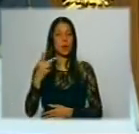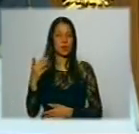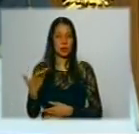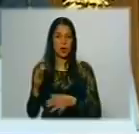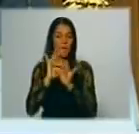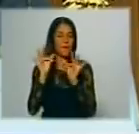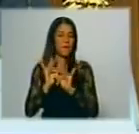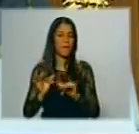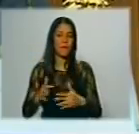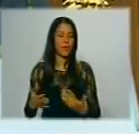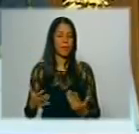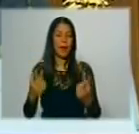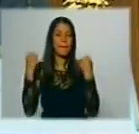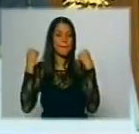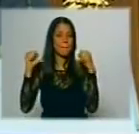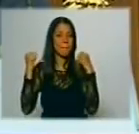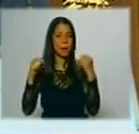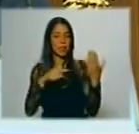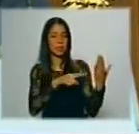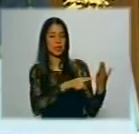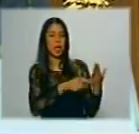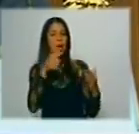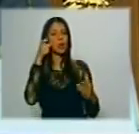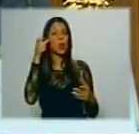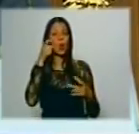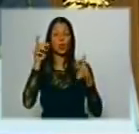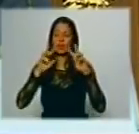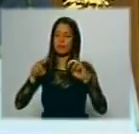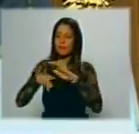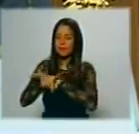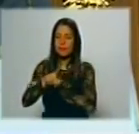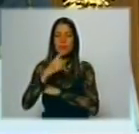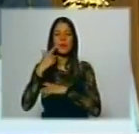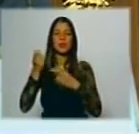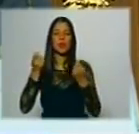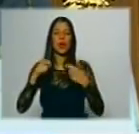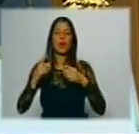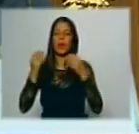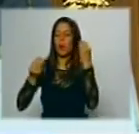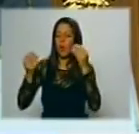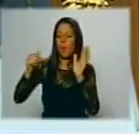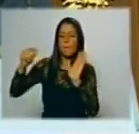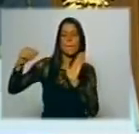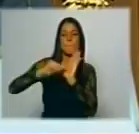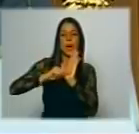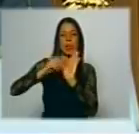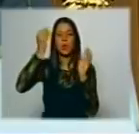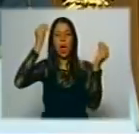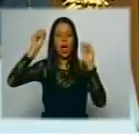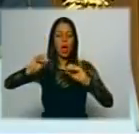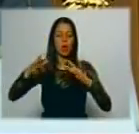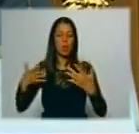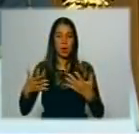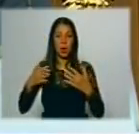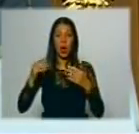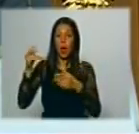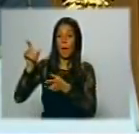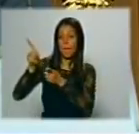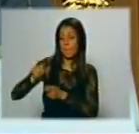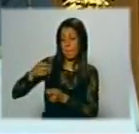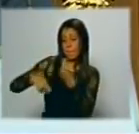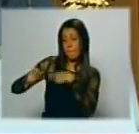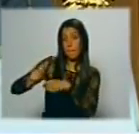los mecanismos de aplicación, control y seguimiento para el estudio de costos y determinación de márgenes de